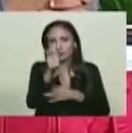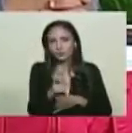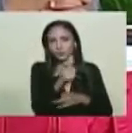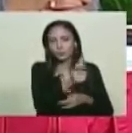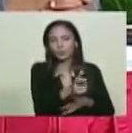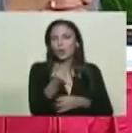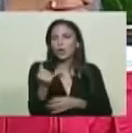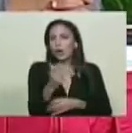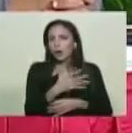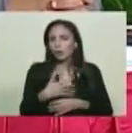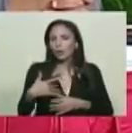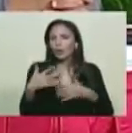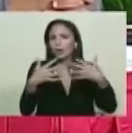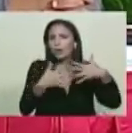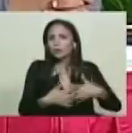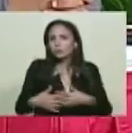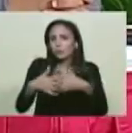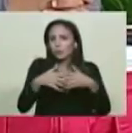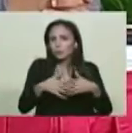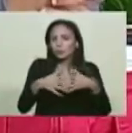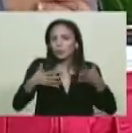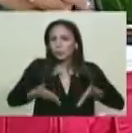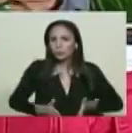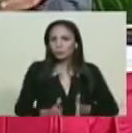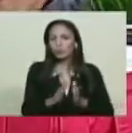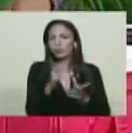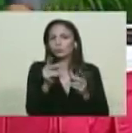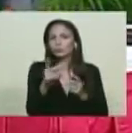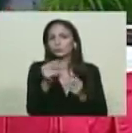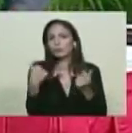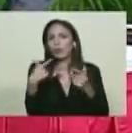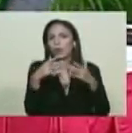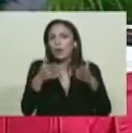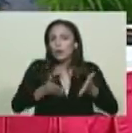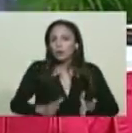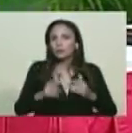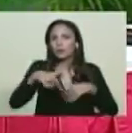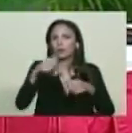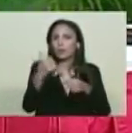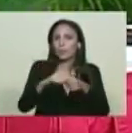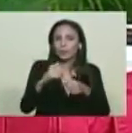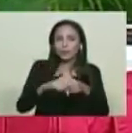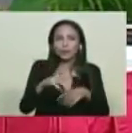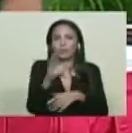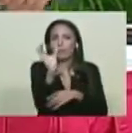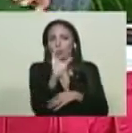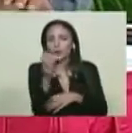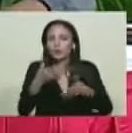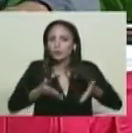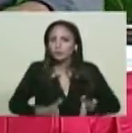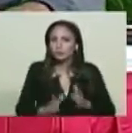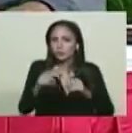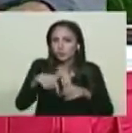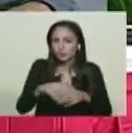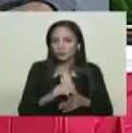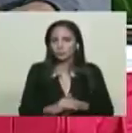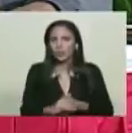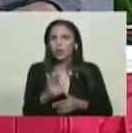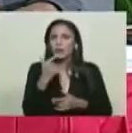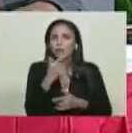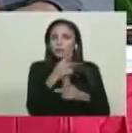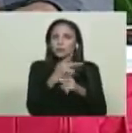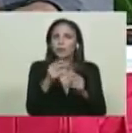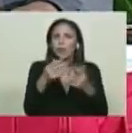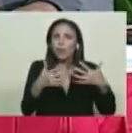se la quieren dar de norteamericano cuando nacieron en Cumarebo o en Cabimas o en Maracaibo o en Caracas. Se la quieren dar de norteamericano porque la cueva